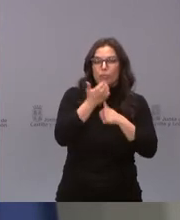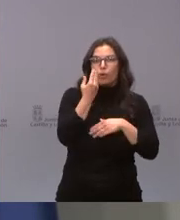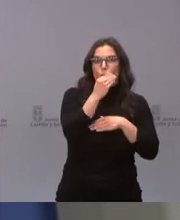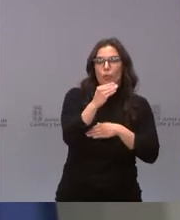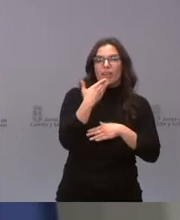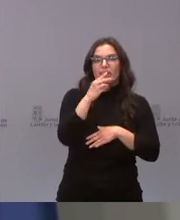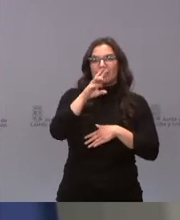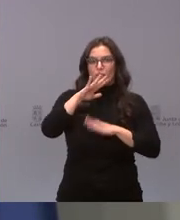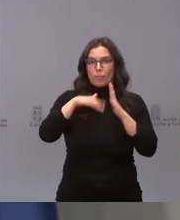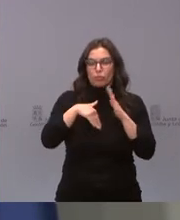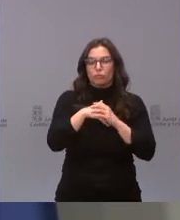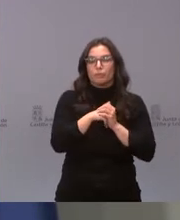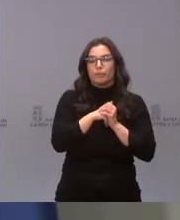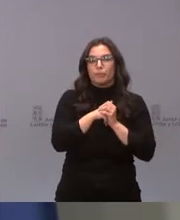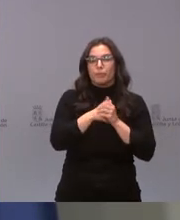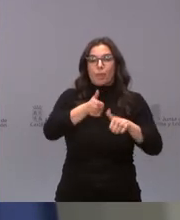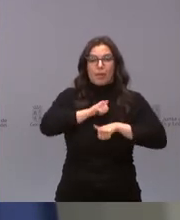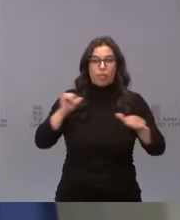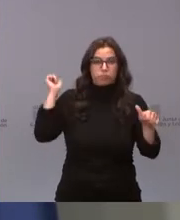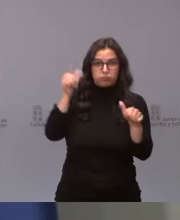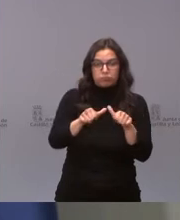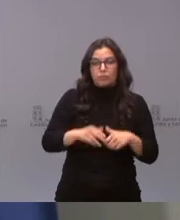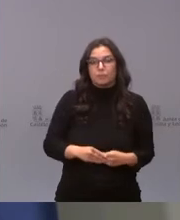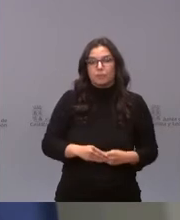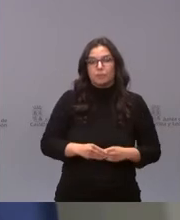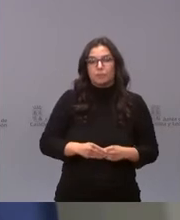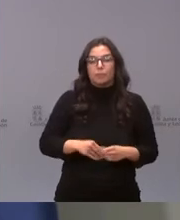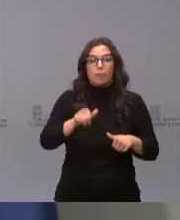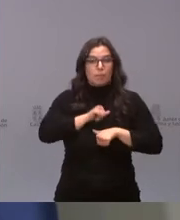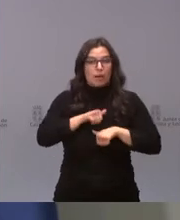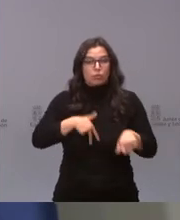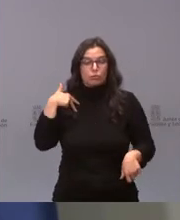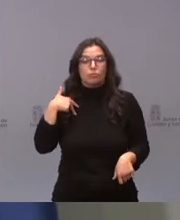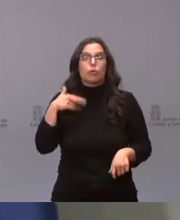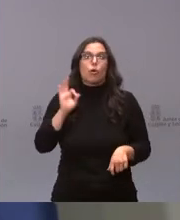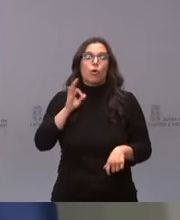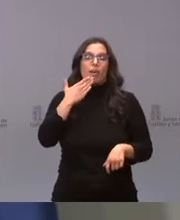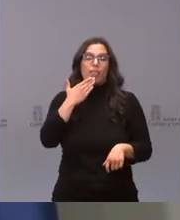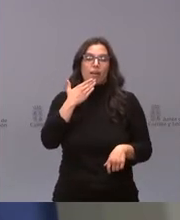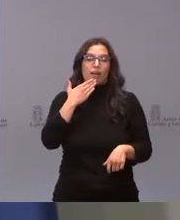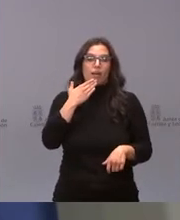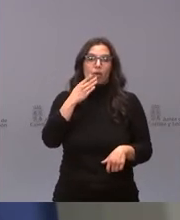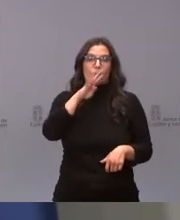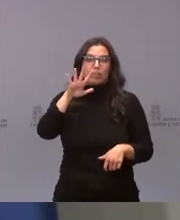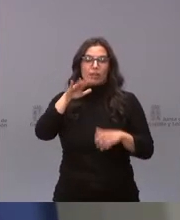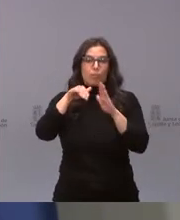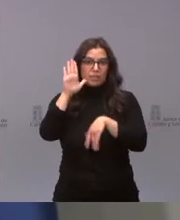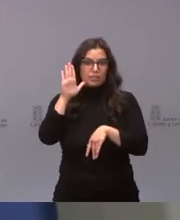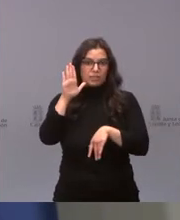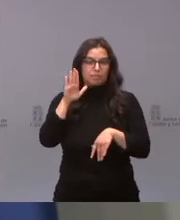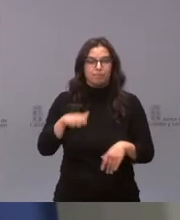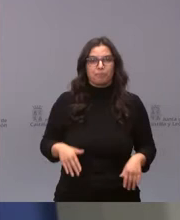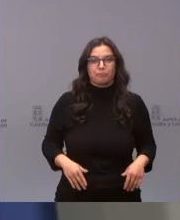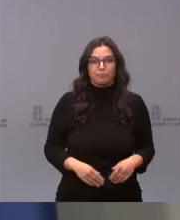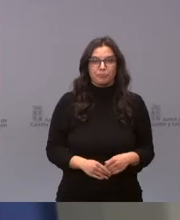menores de 35 años, parados de larga duración, desempleados o mayores de 45